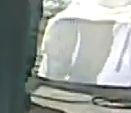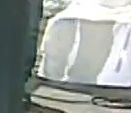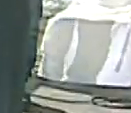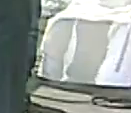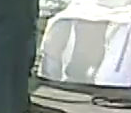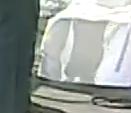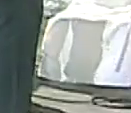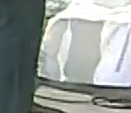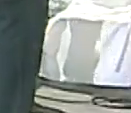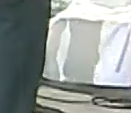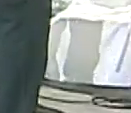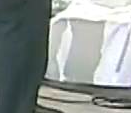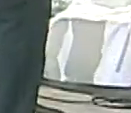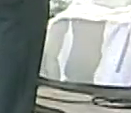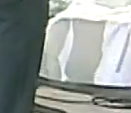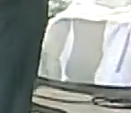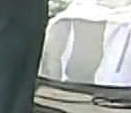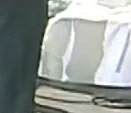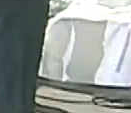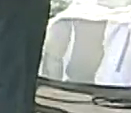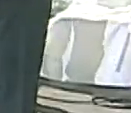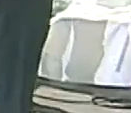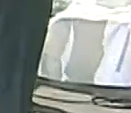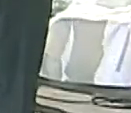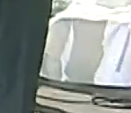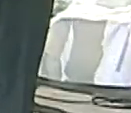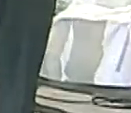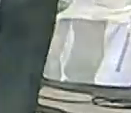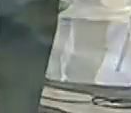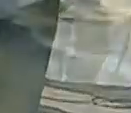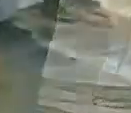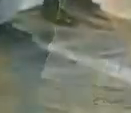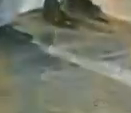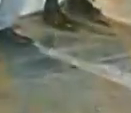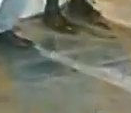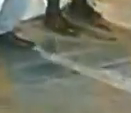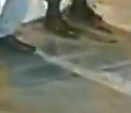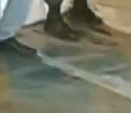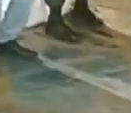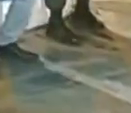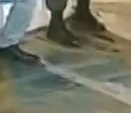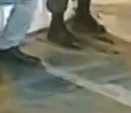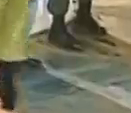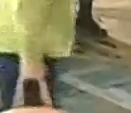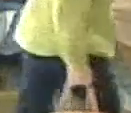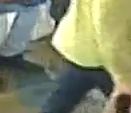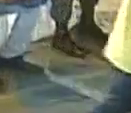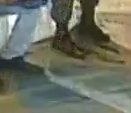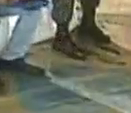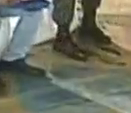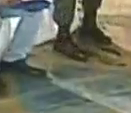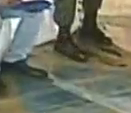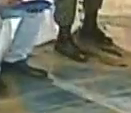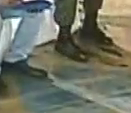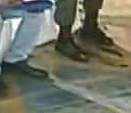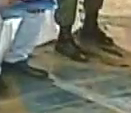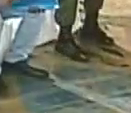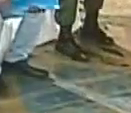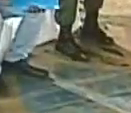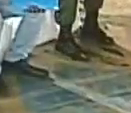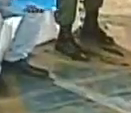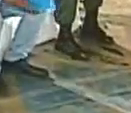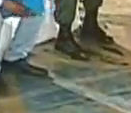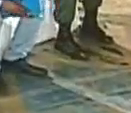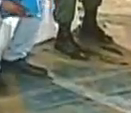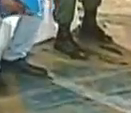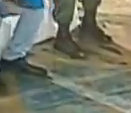Gracias a toda la gente, con gusto me emocioné y más al sentir el sabor y el olor de ese café. Que viva la patria, como